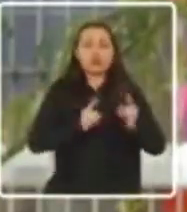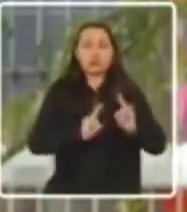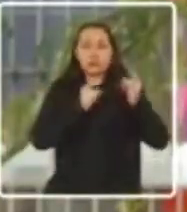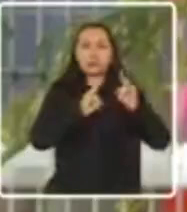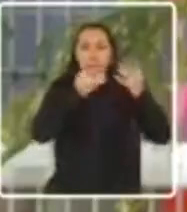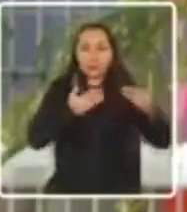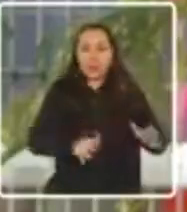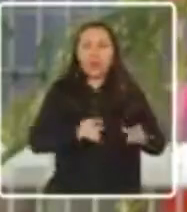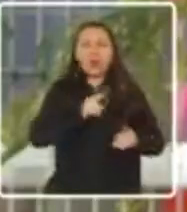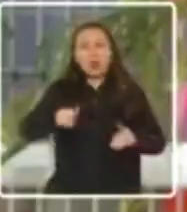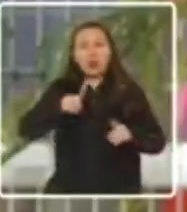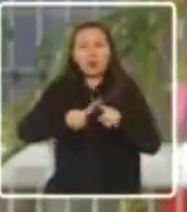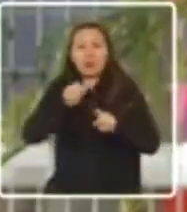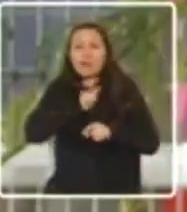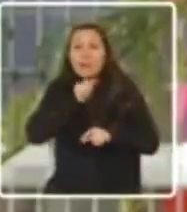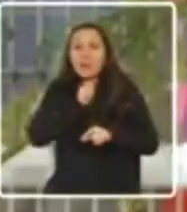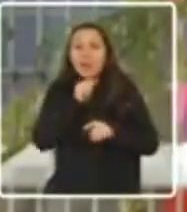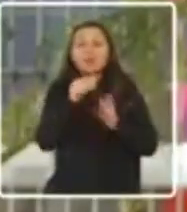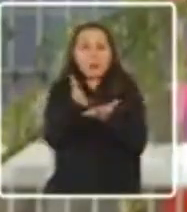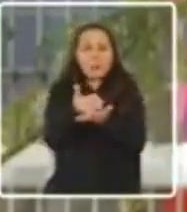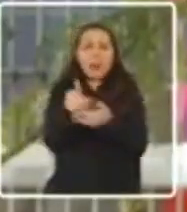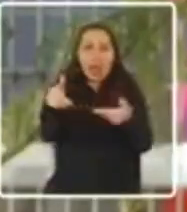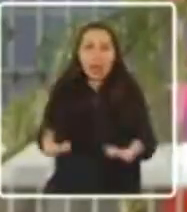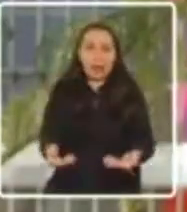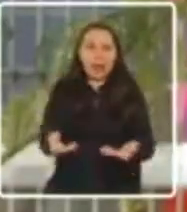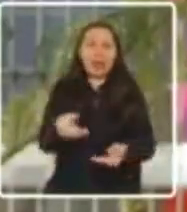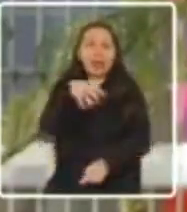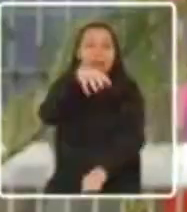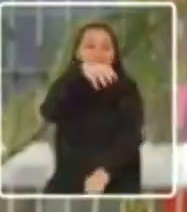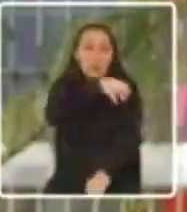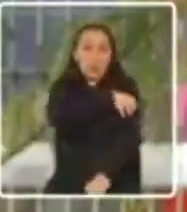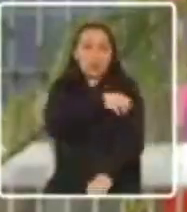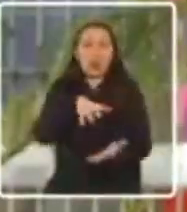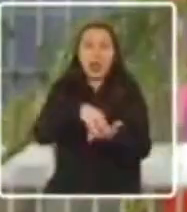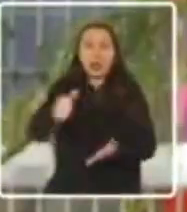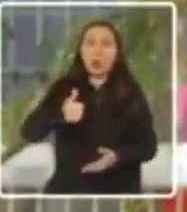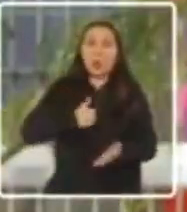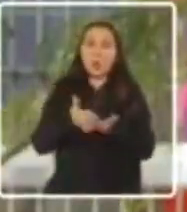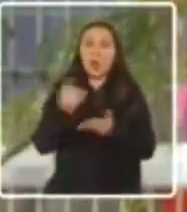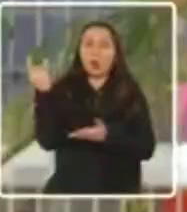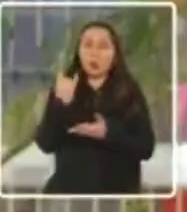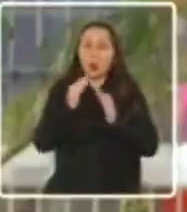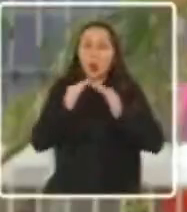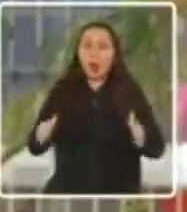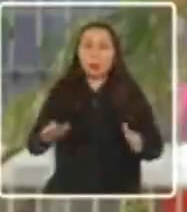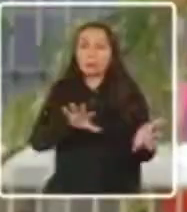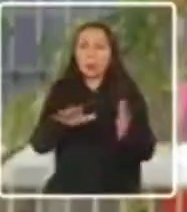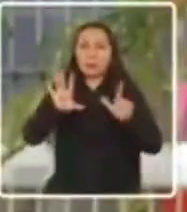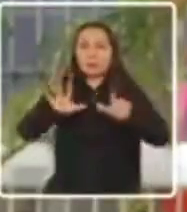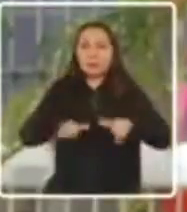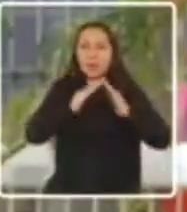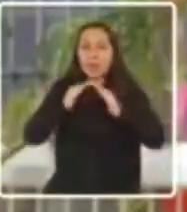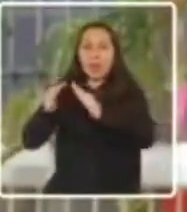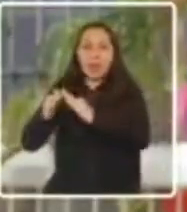están construyendo ya, y el resto que faltan están dentro del plan. Acá en la región de Arica vamos a cumplir el plan de emergencia habitacional, que son del orden de las